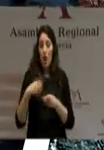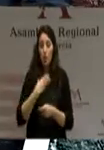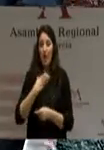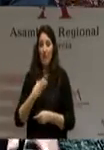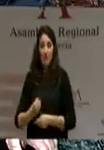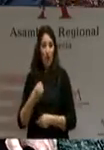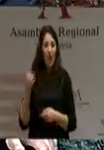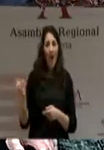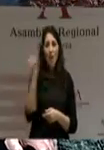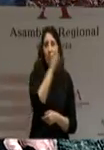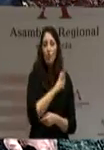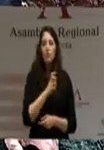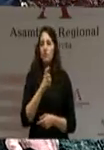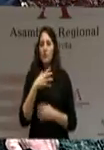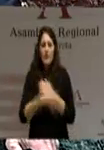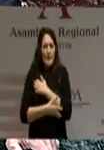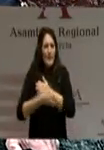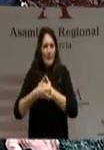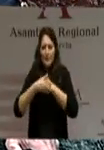por la reclamación judicial